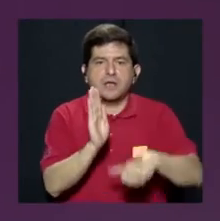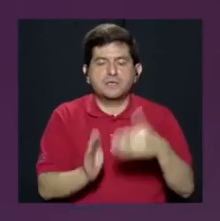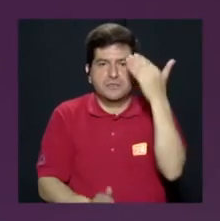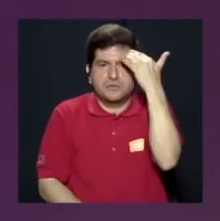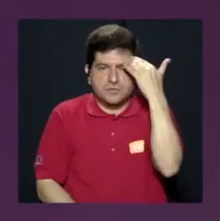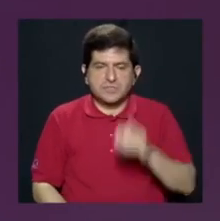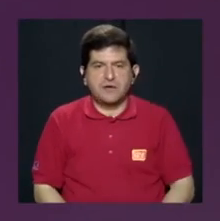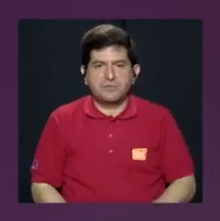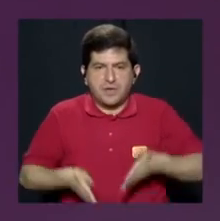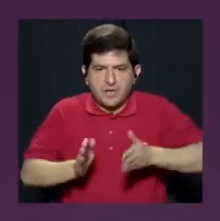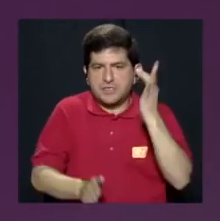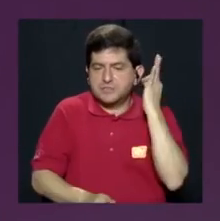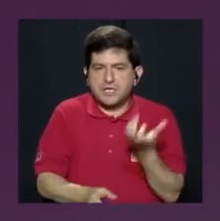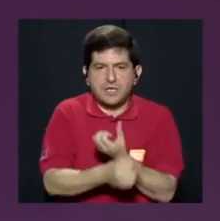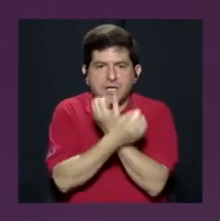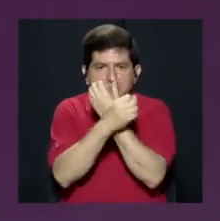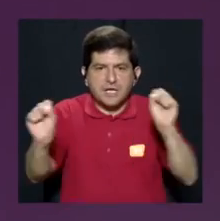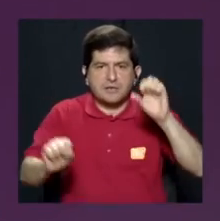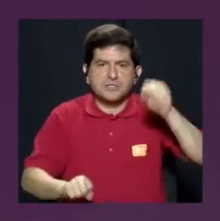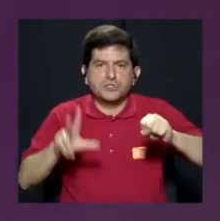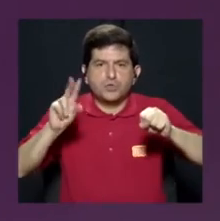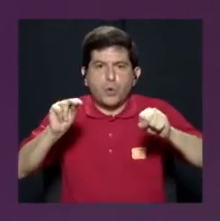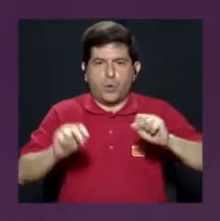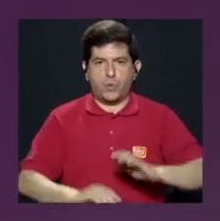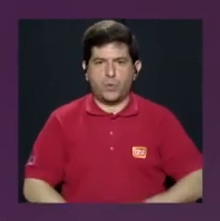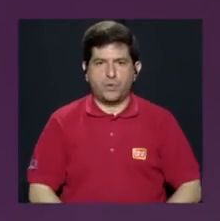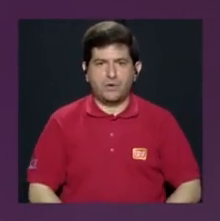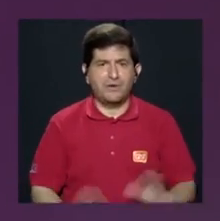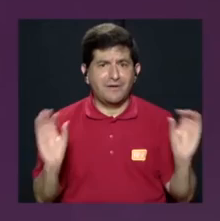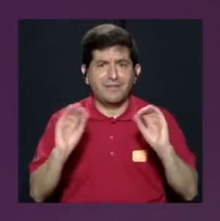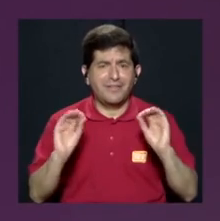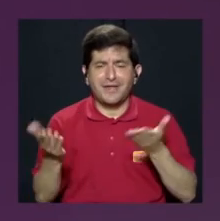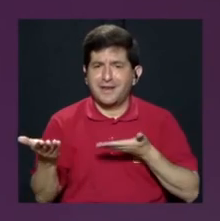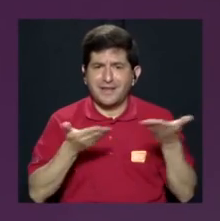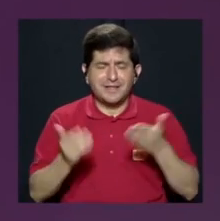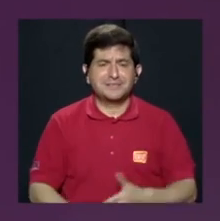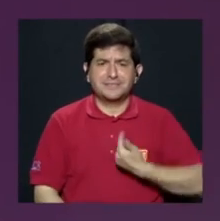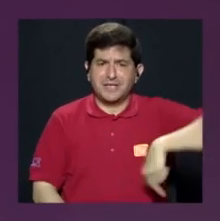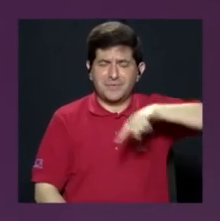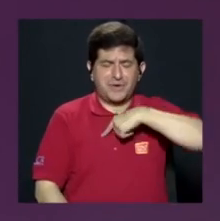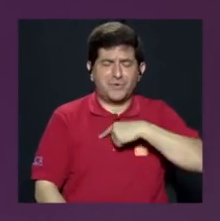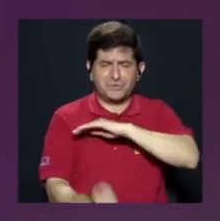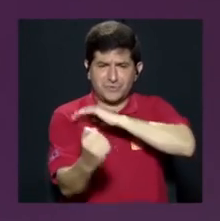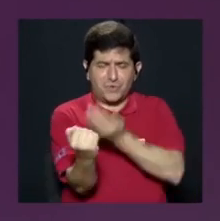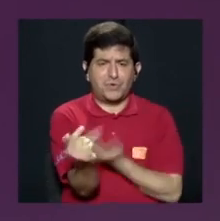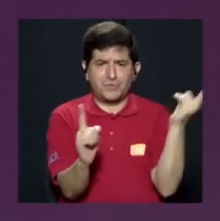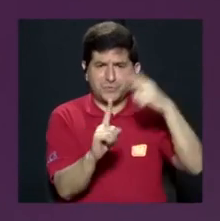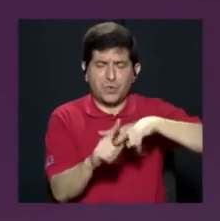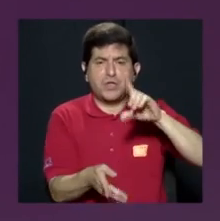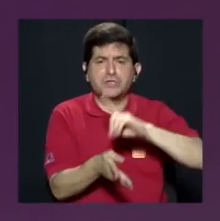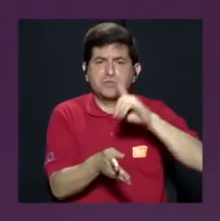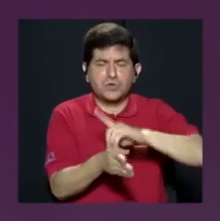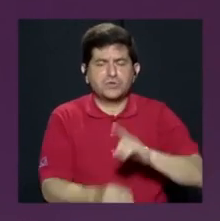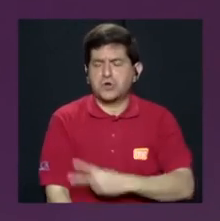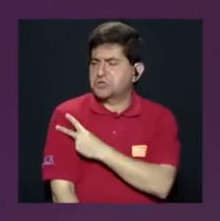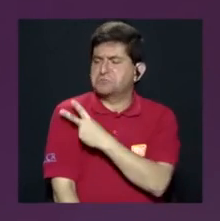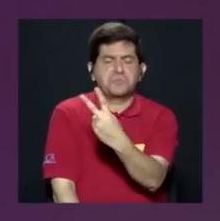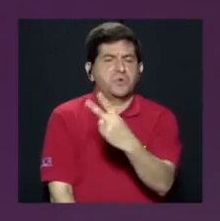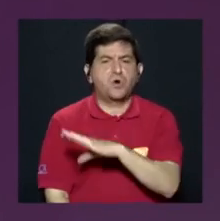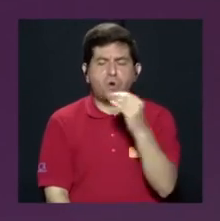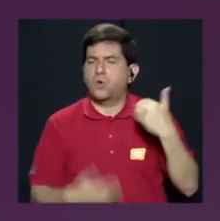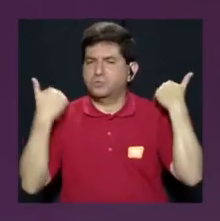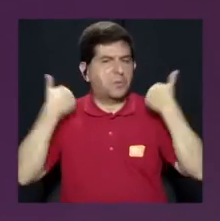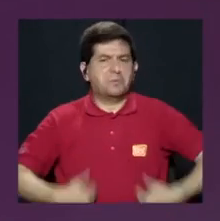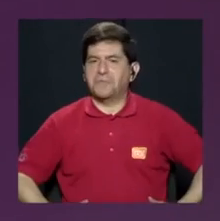si su hija va a sobrevivir o no. Entonces, de nada nos sirve estar empoderadas, nosotras las mujeres, si los médicos siguen perdiendo vocación y siguen perdiendo